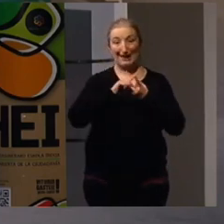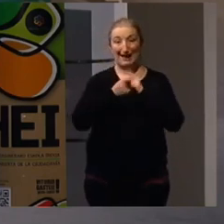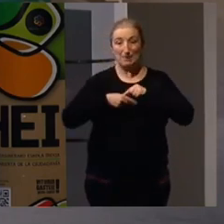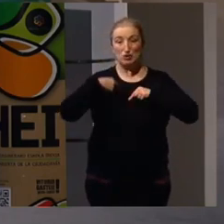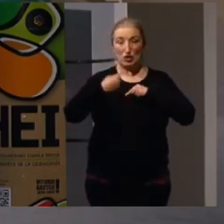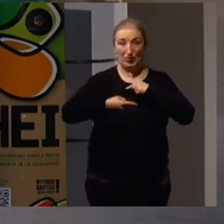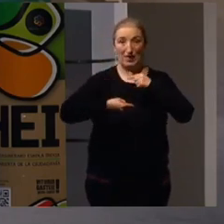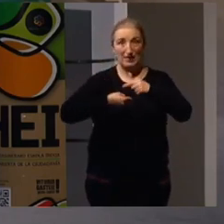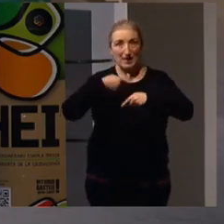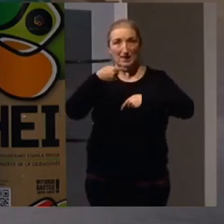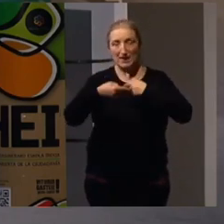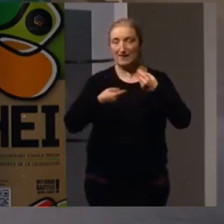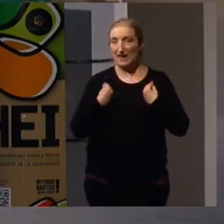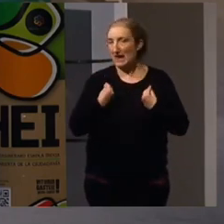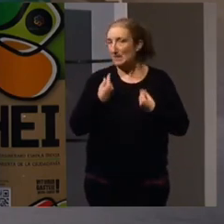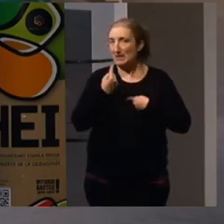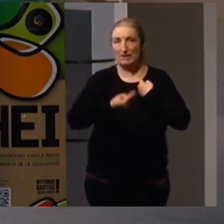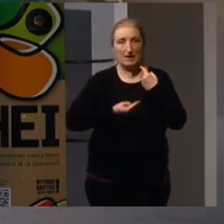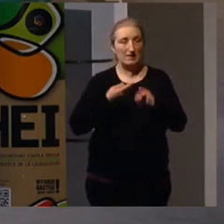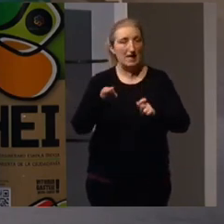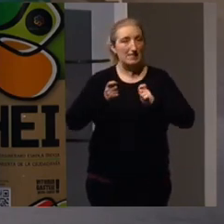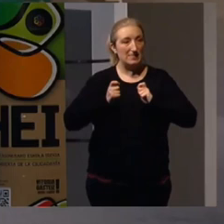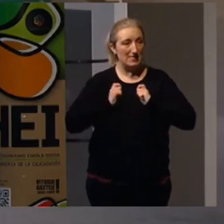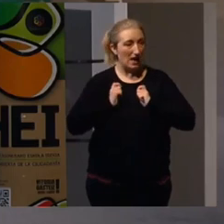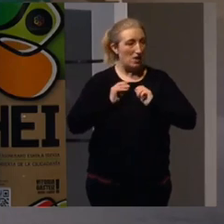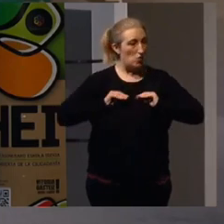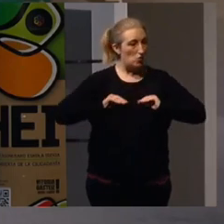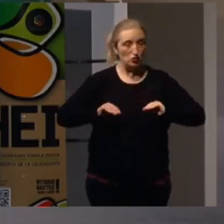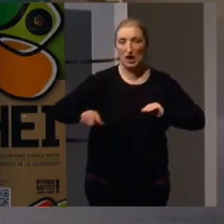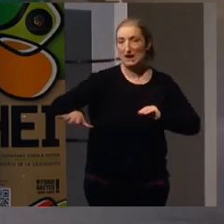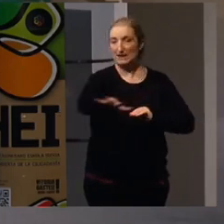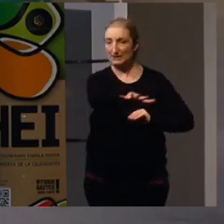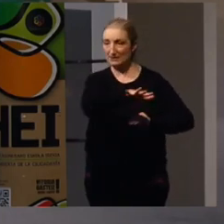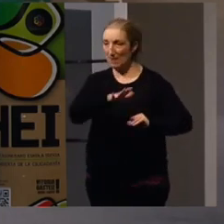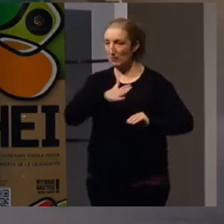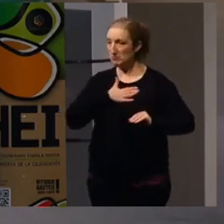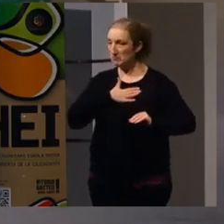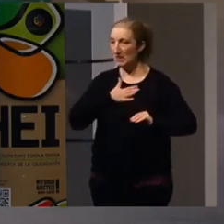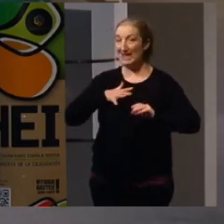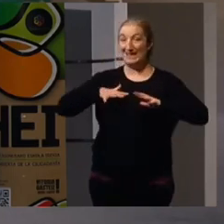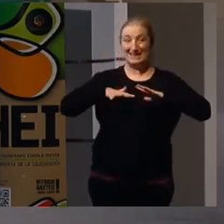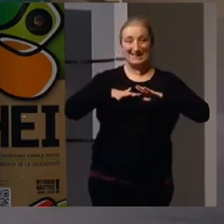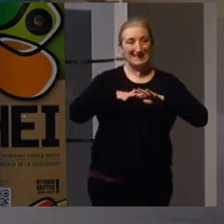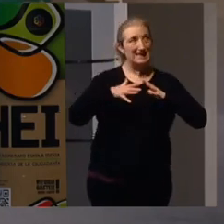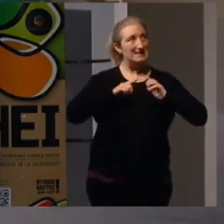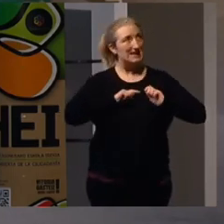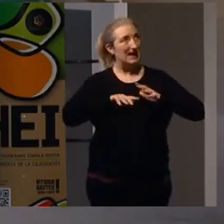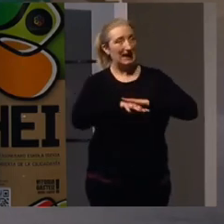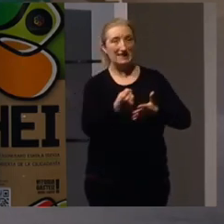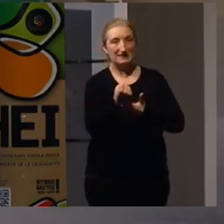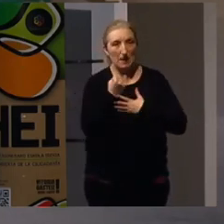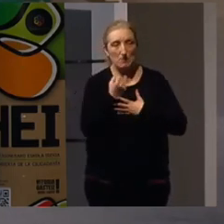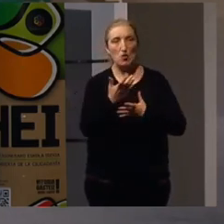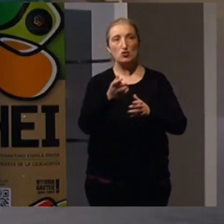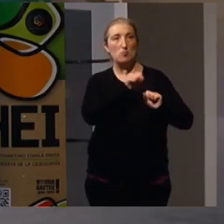los cambios en la cotidianidad que genera el poder hacer uso del espacio y poder hacer y que las redes de protección, las redes de apoyo de